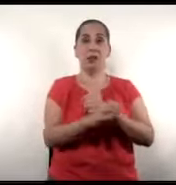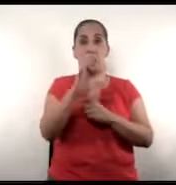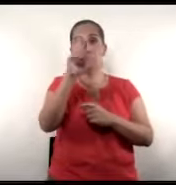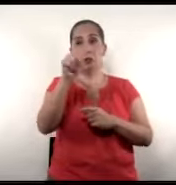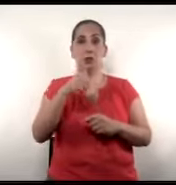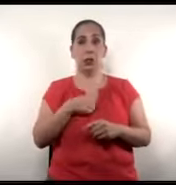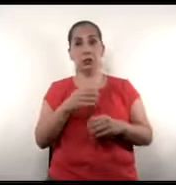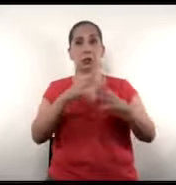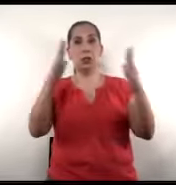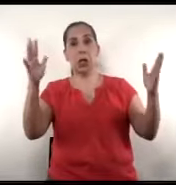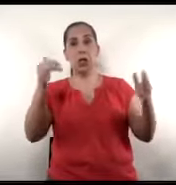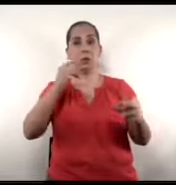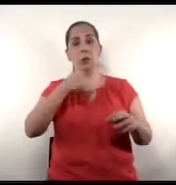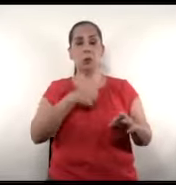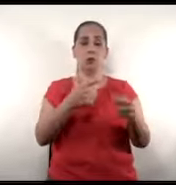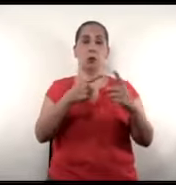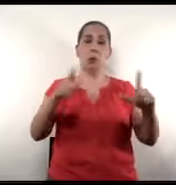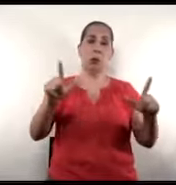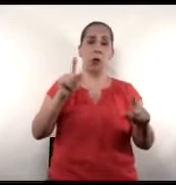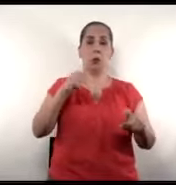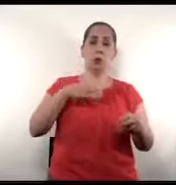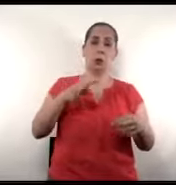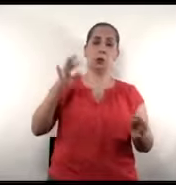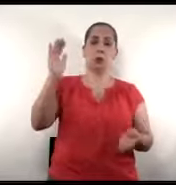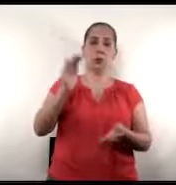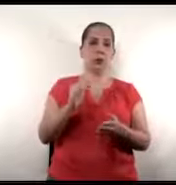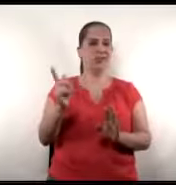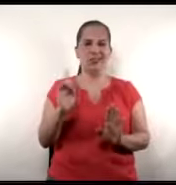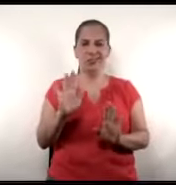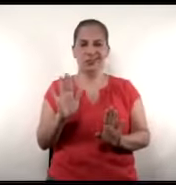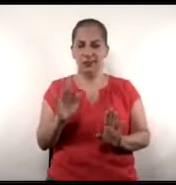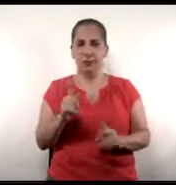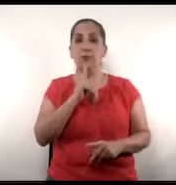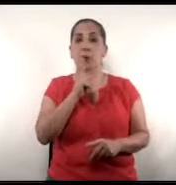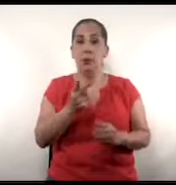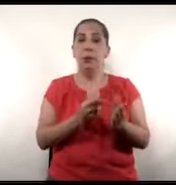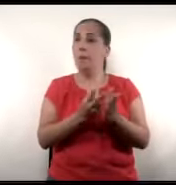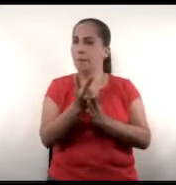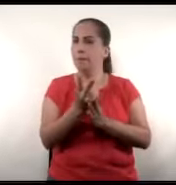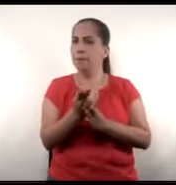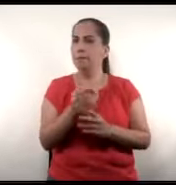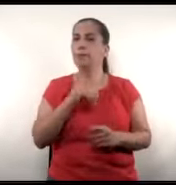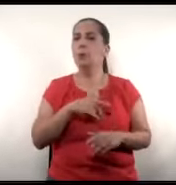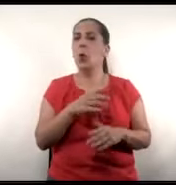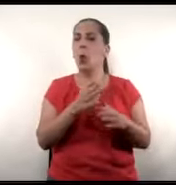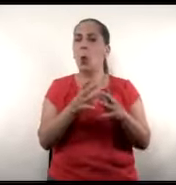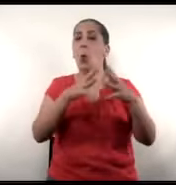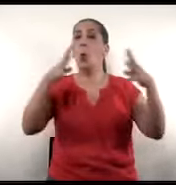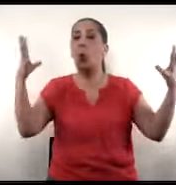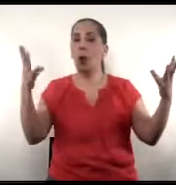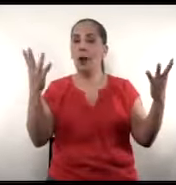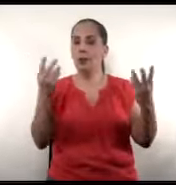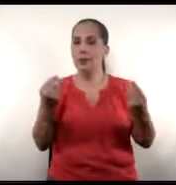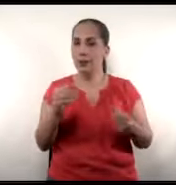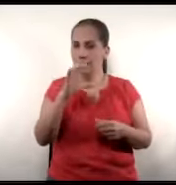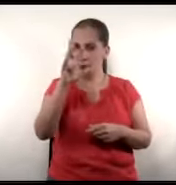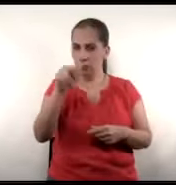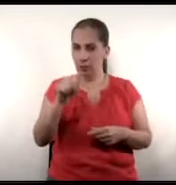soy liberal y me gustaría que sea más pequeño, sino tratemos de determinar verdaderamente qué tan grande es. Y utilicé